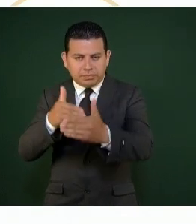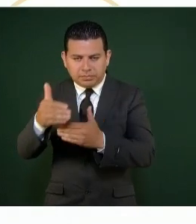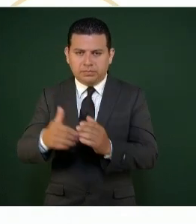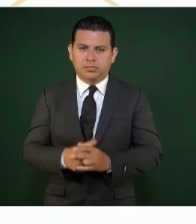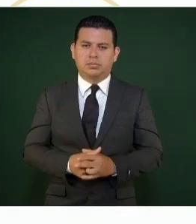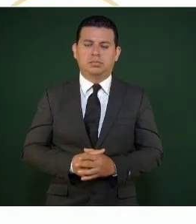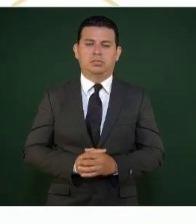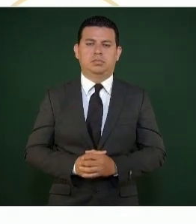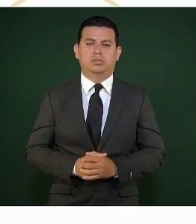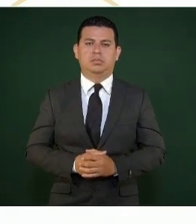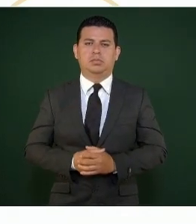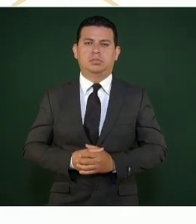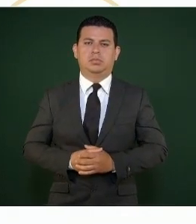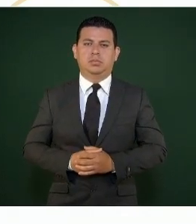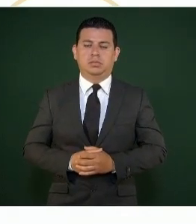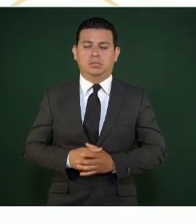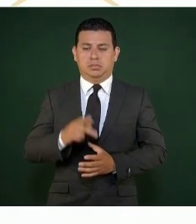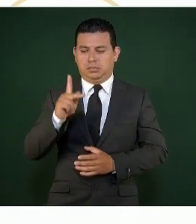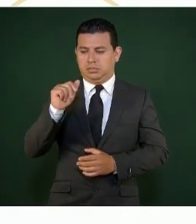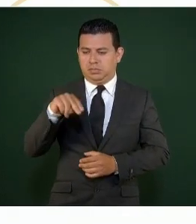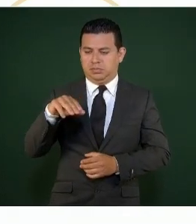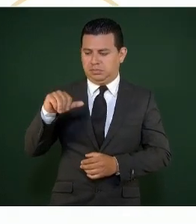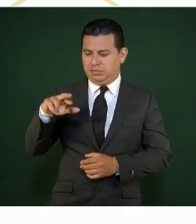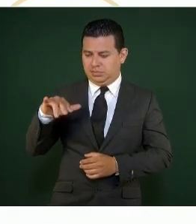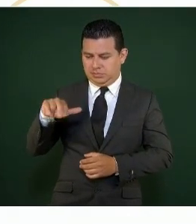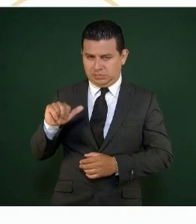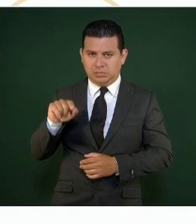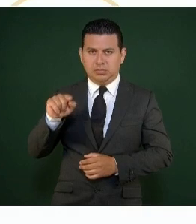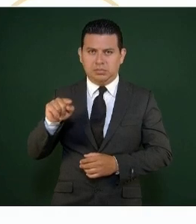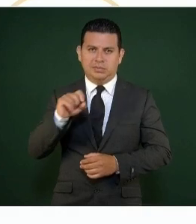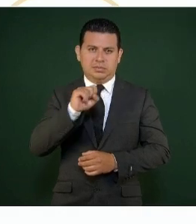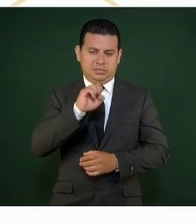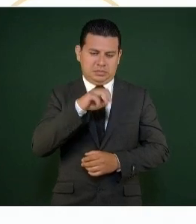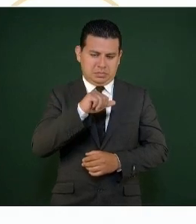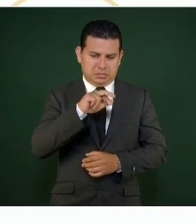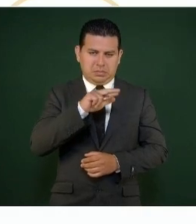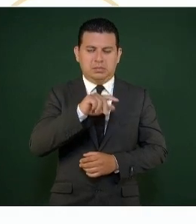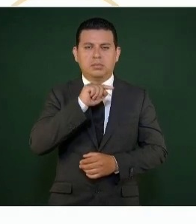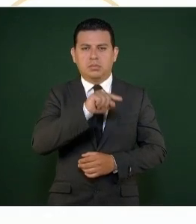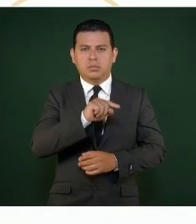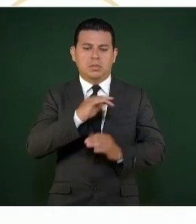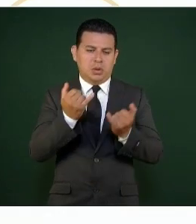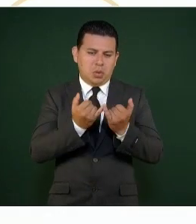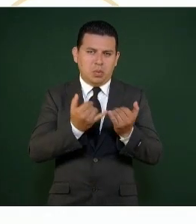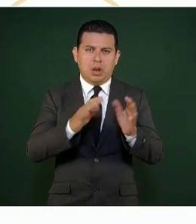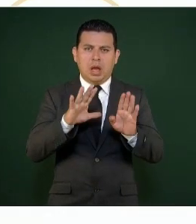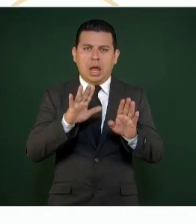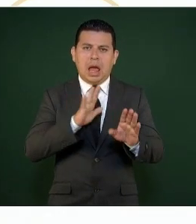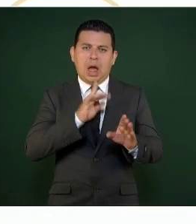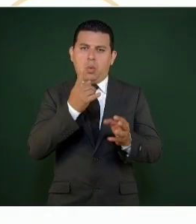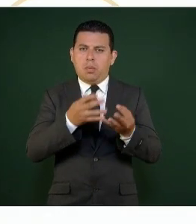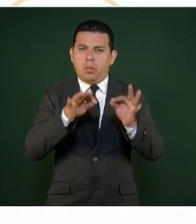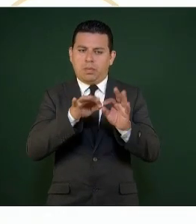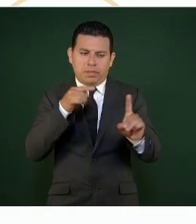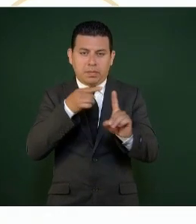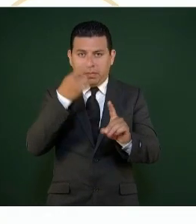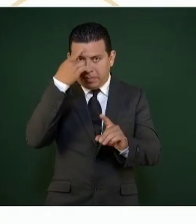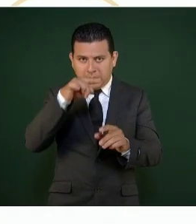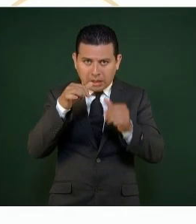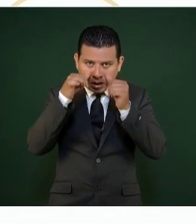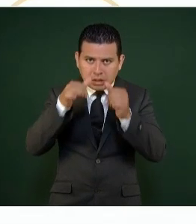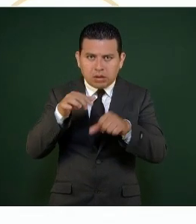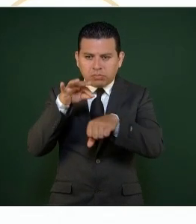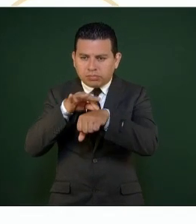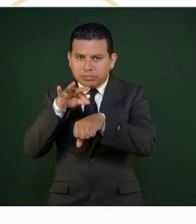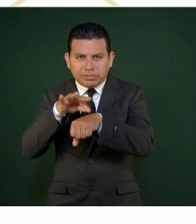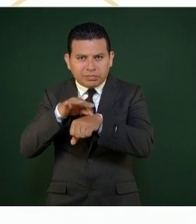También adicional al Plan Marina, la Secretaría de Marina realiza un programa específico de atención